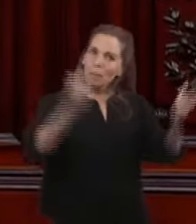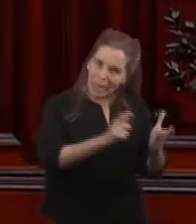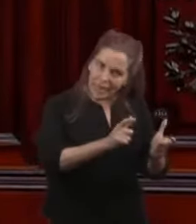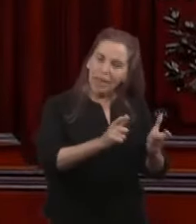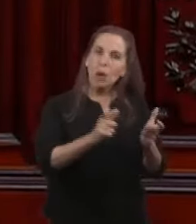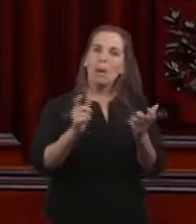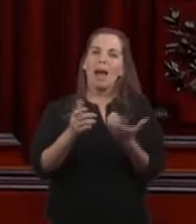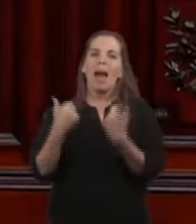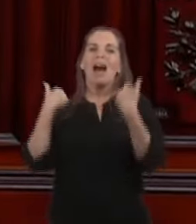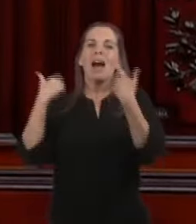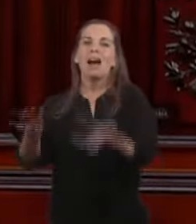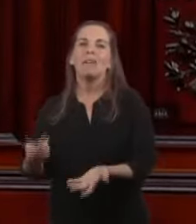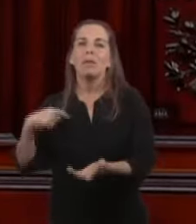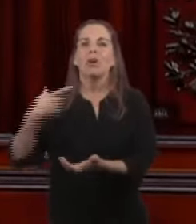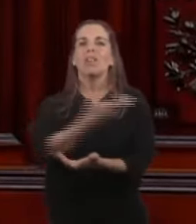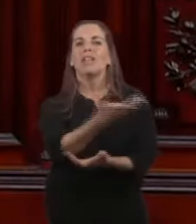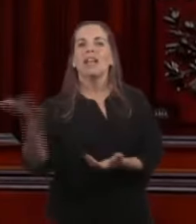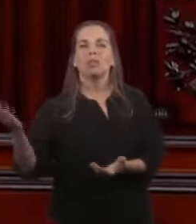sociedad